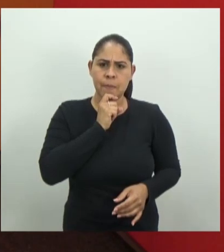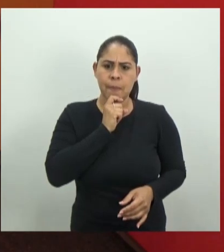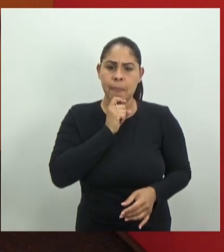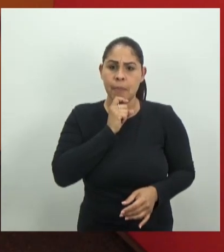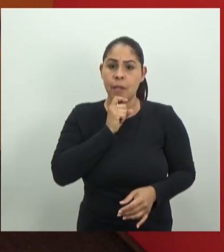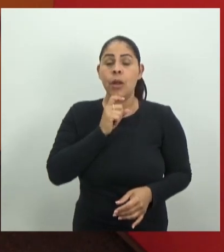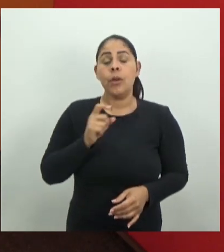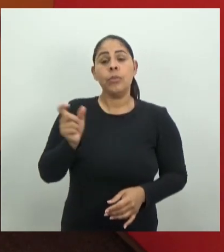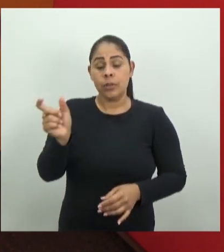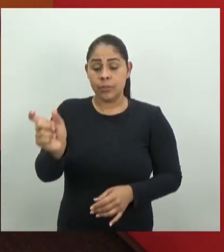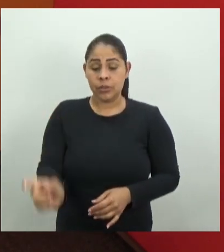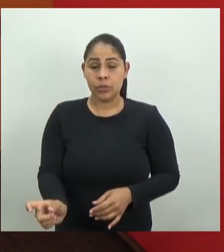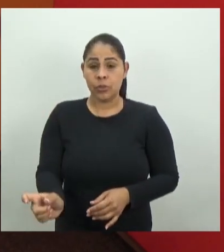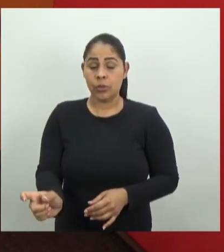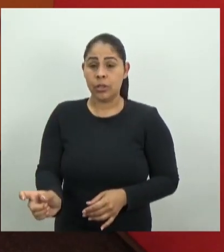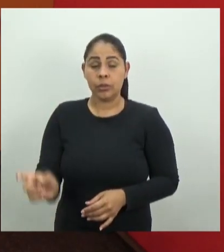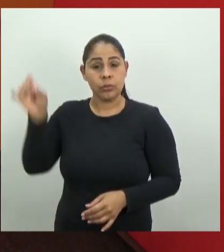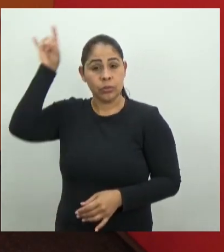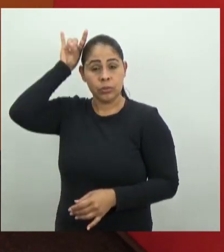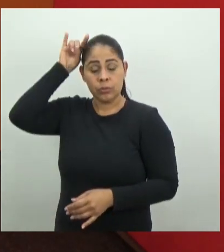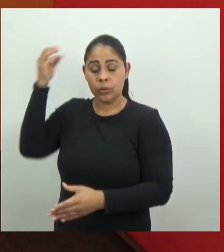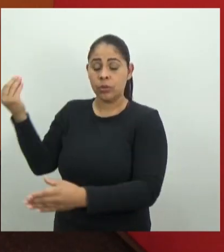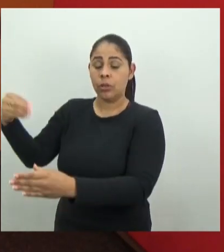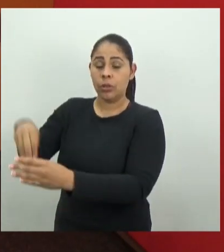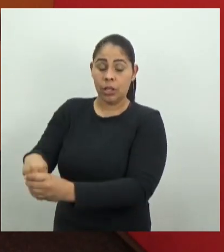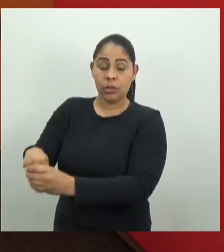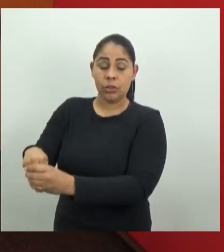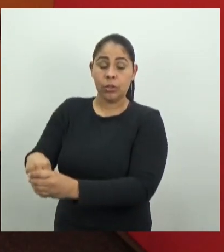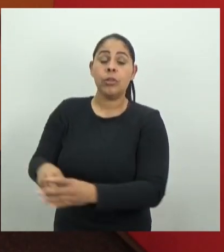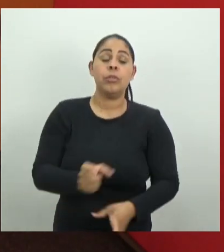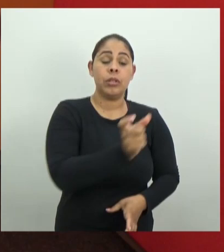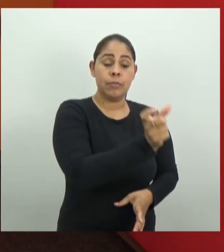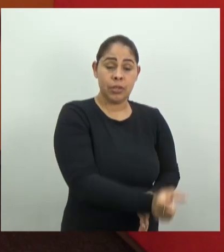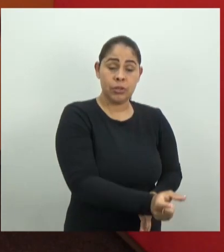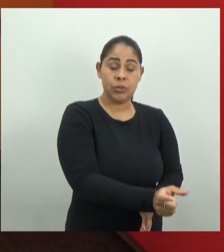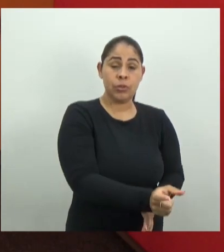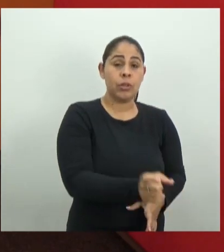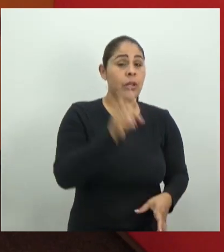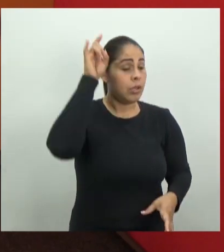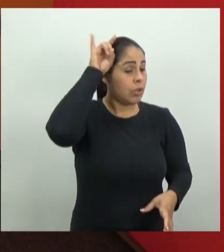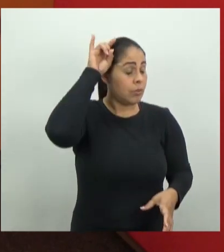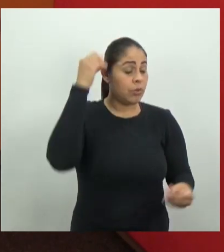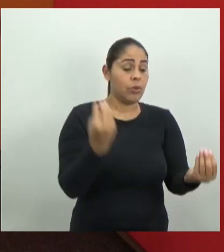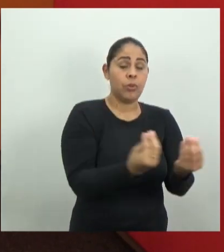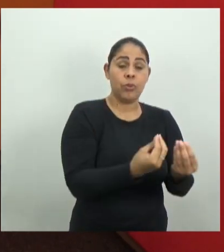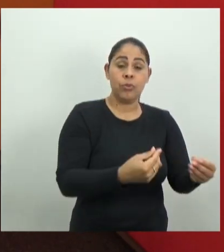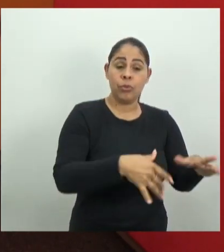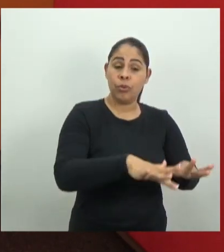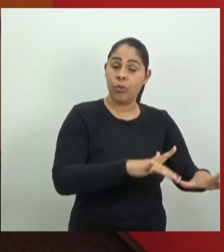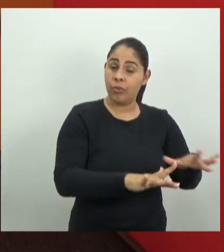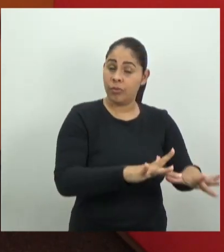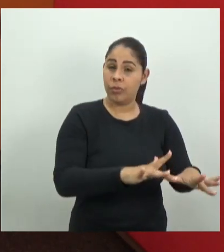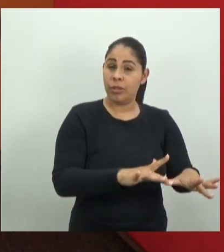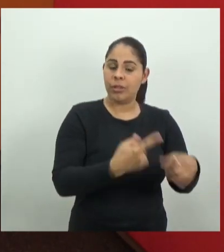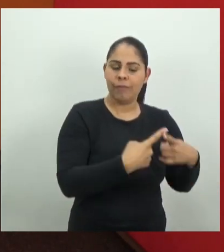es lo mismo que una persona endemoniada. Son dos mundos diferentes.